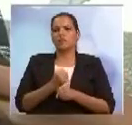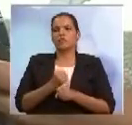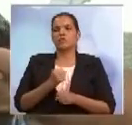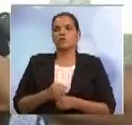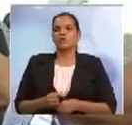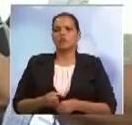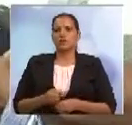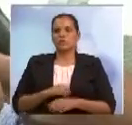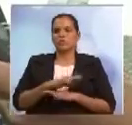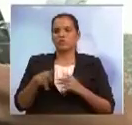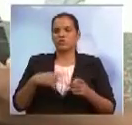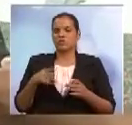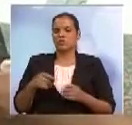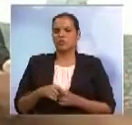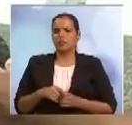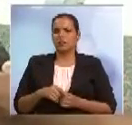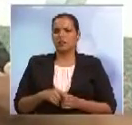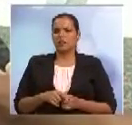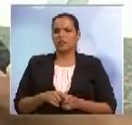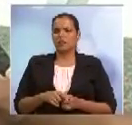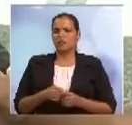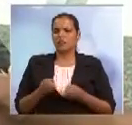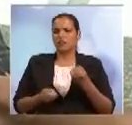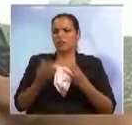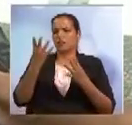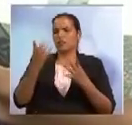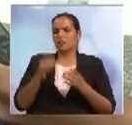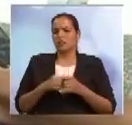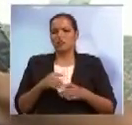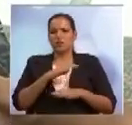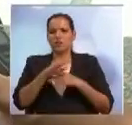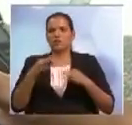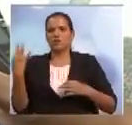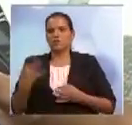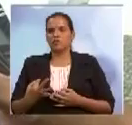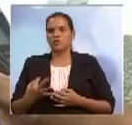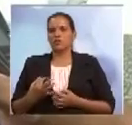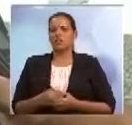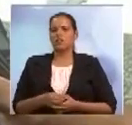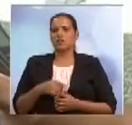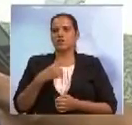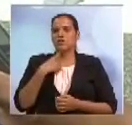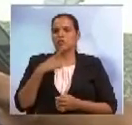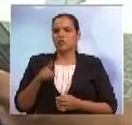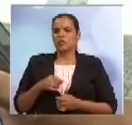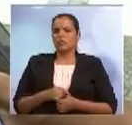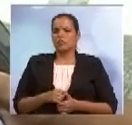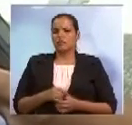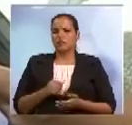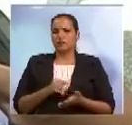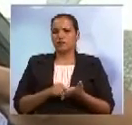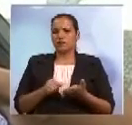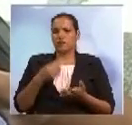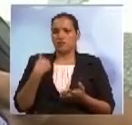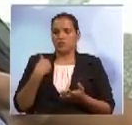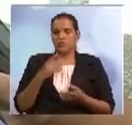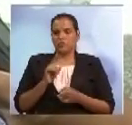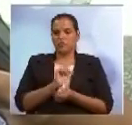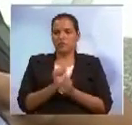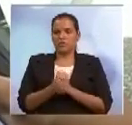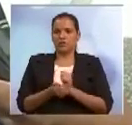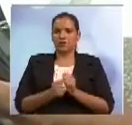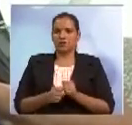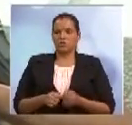concatenan todo lo que habíamos hablado incendios puertas contra los decesos y todo si algún rato el administrador tiene un problema